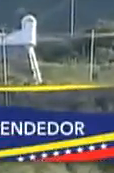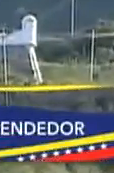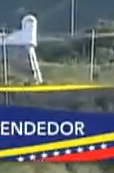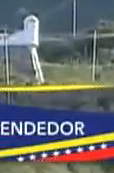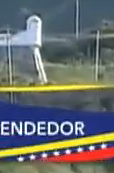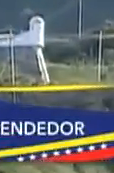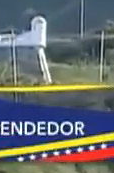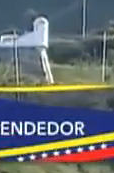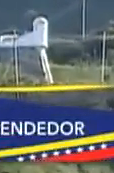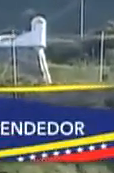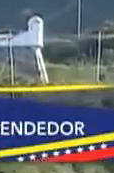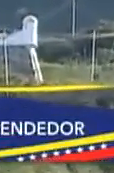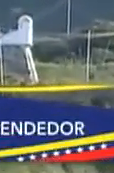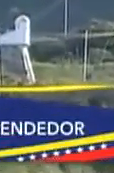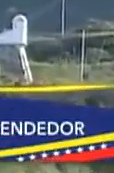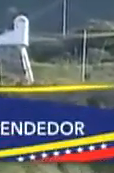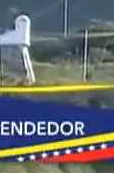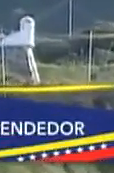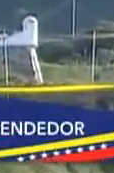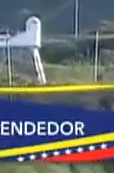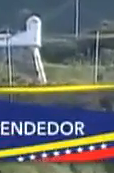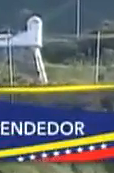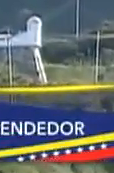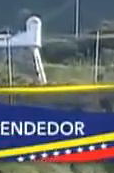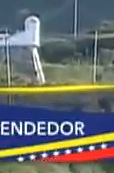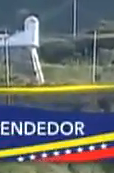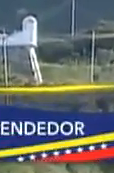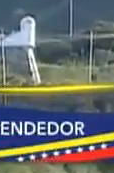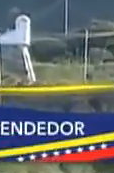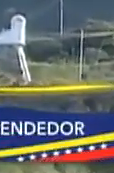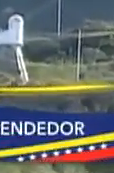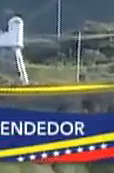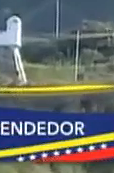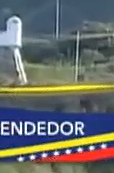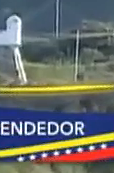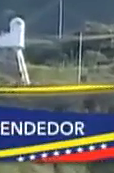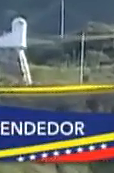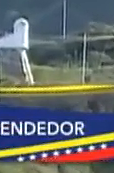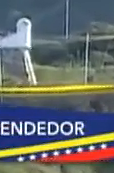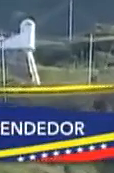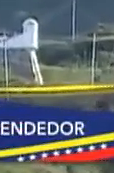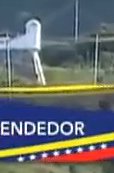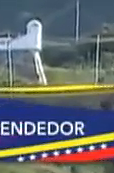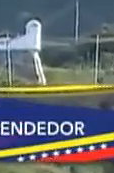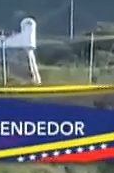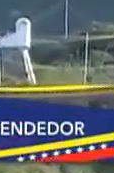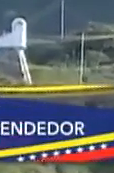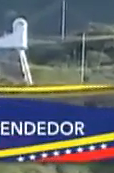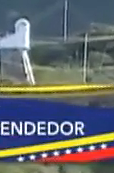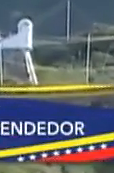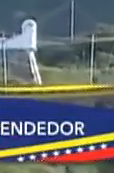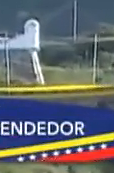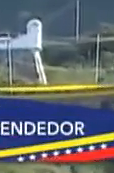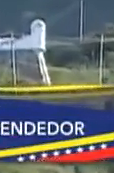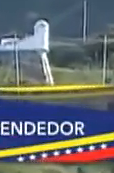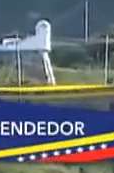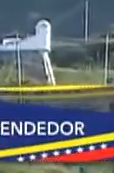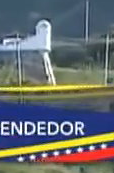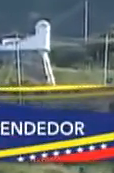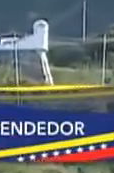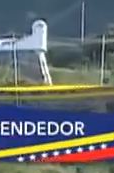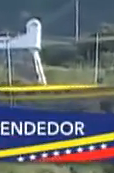casco histórico de La Guaira, donde hay tanta historia que podemos contar. Nuevamente allá ondeando el